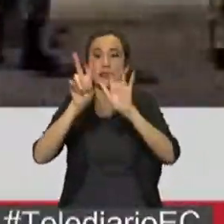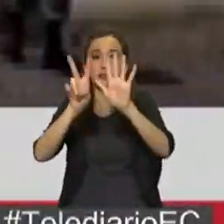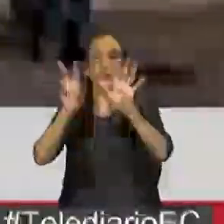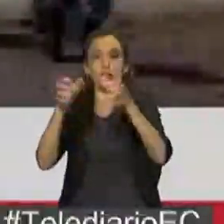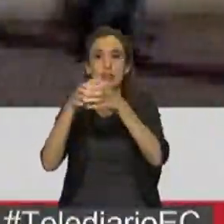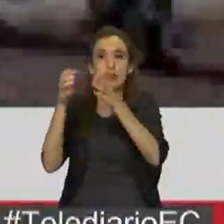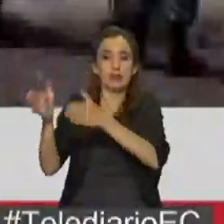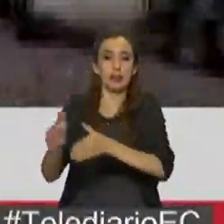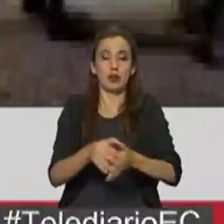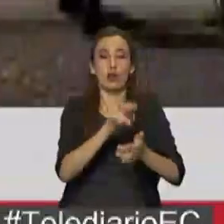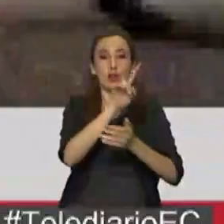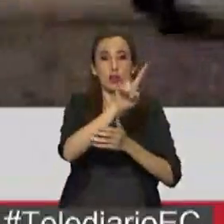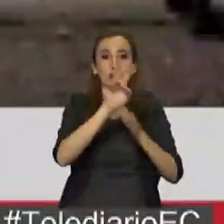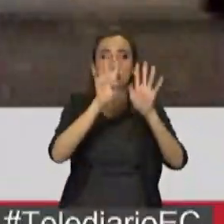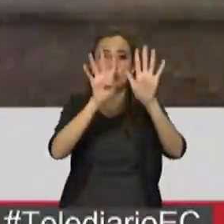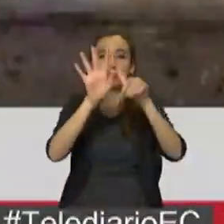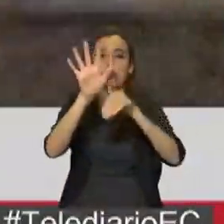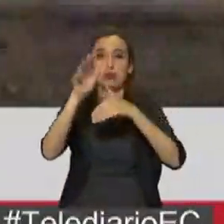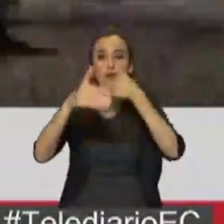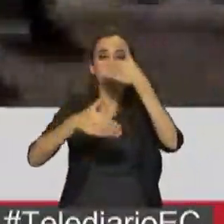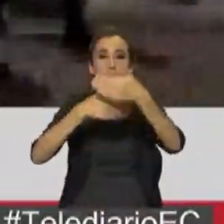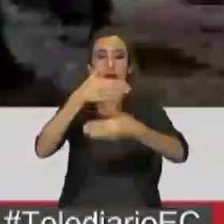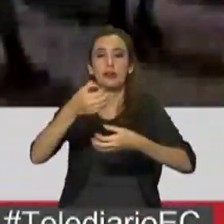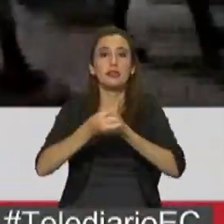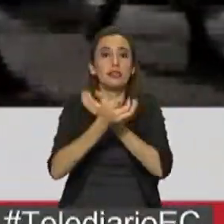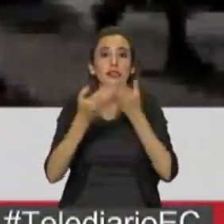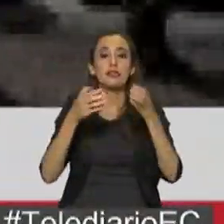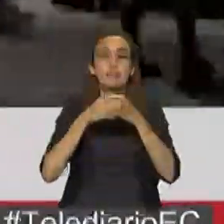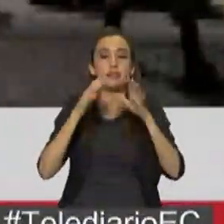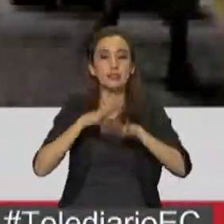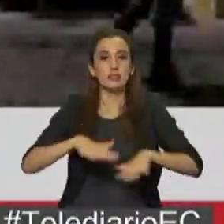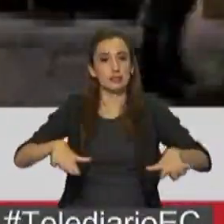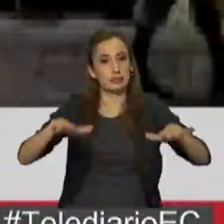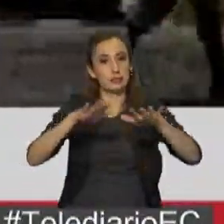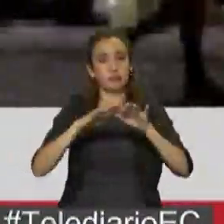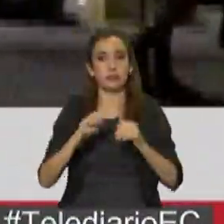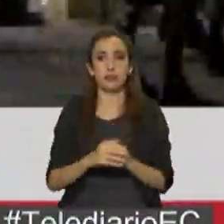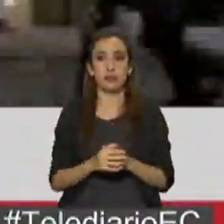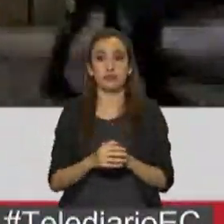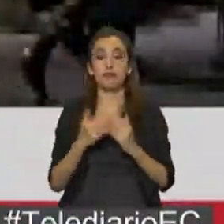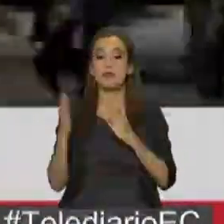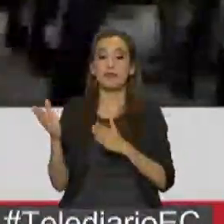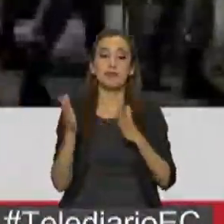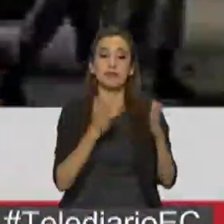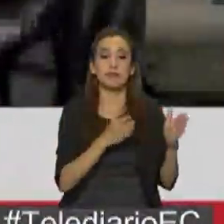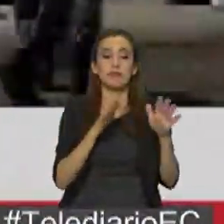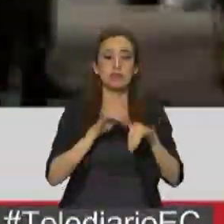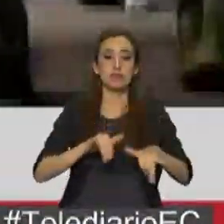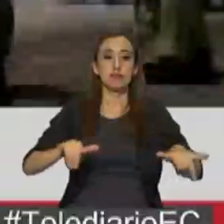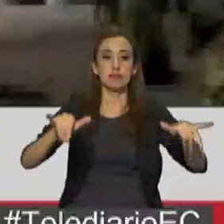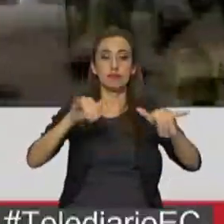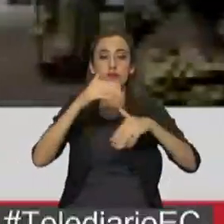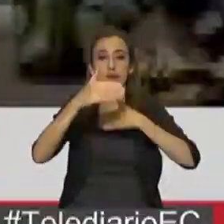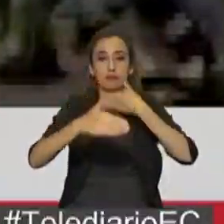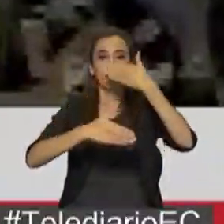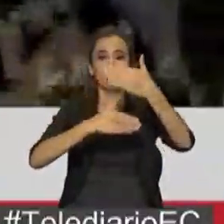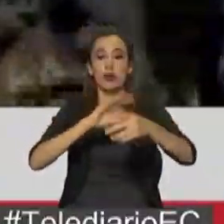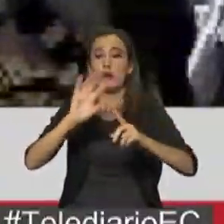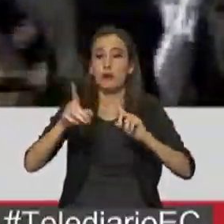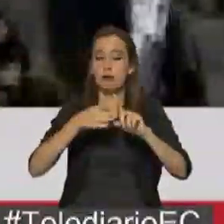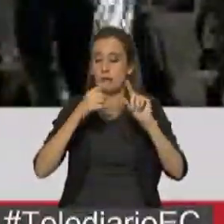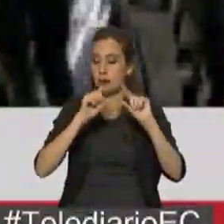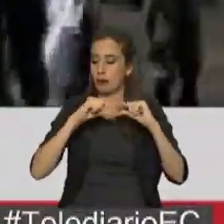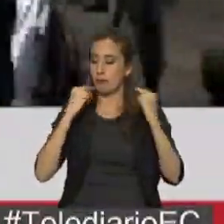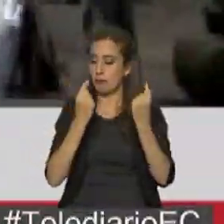295 pertenecientes a la fuerza aérea ecuatoriana los agentes del orden forman parte del primer grupo que